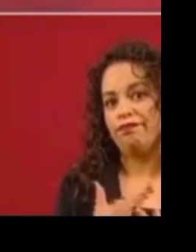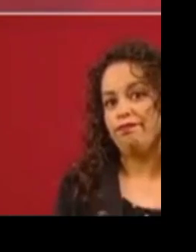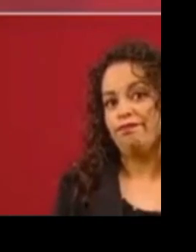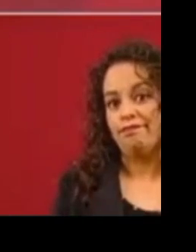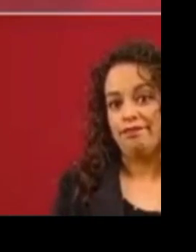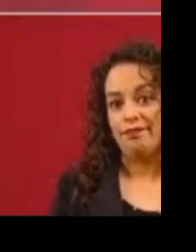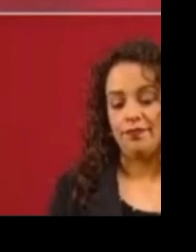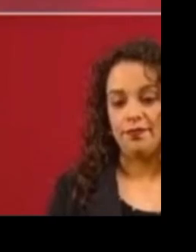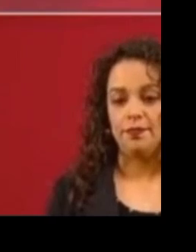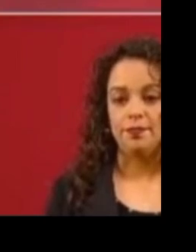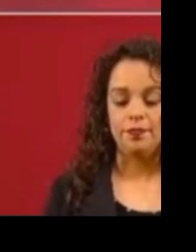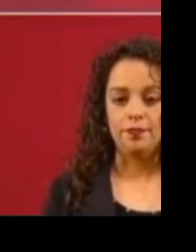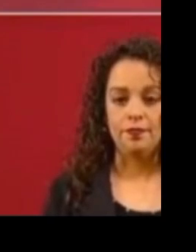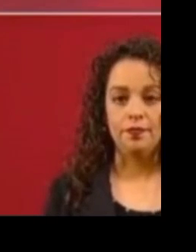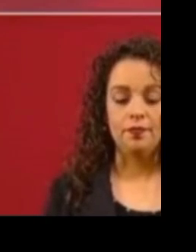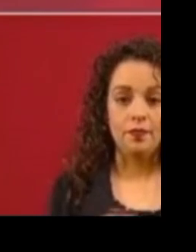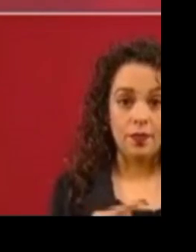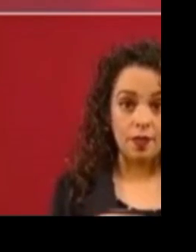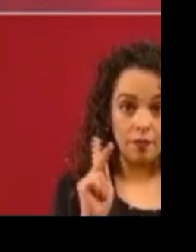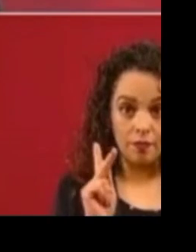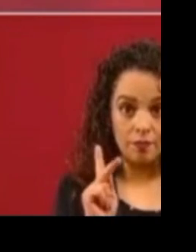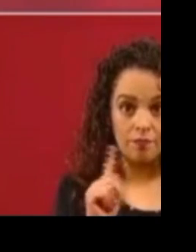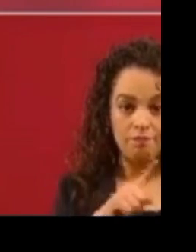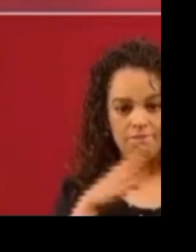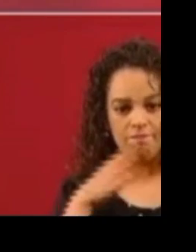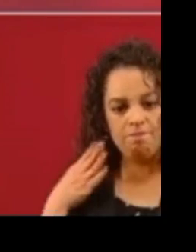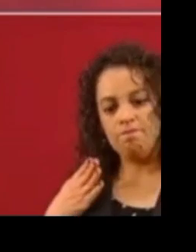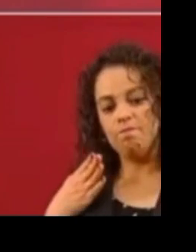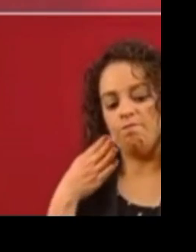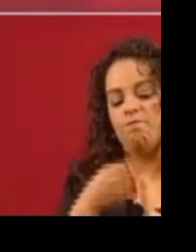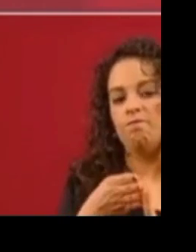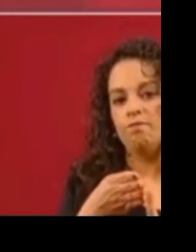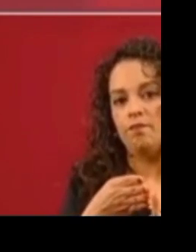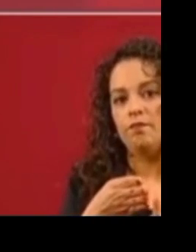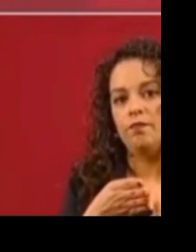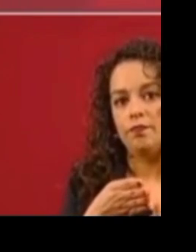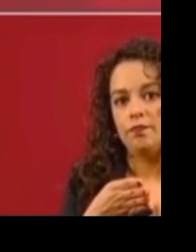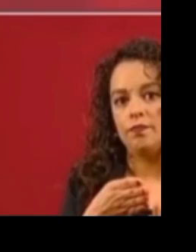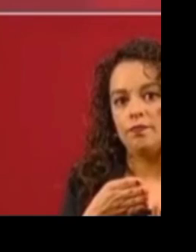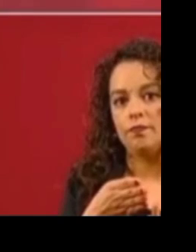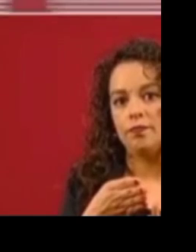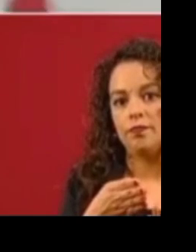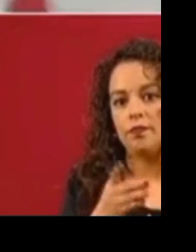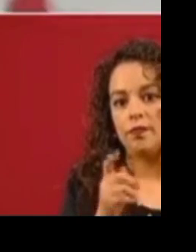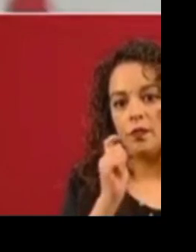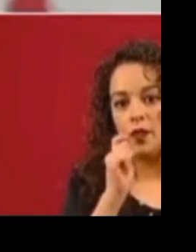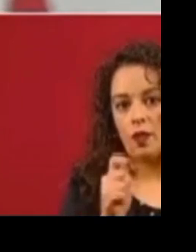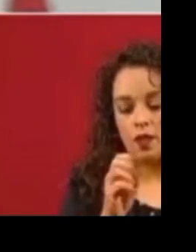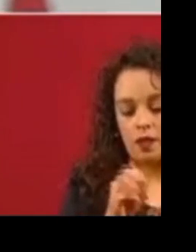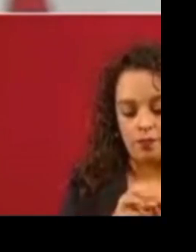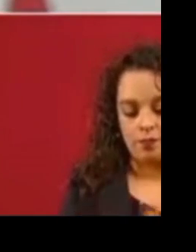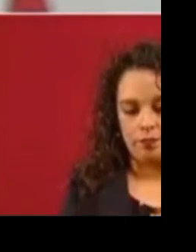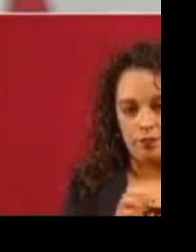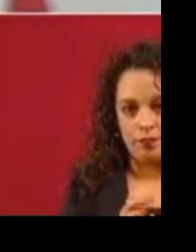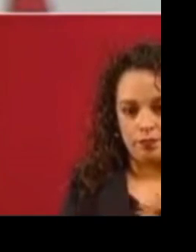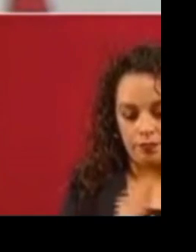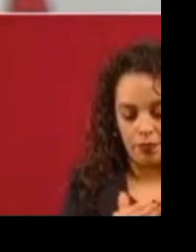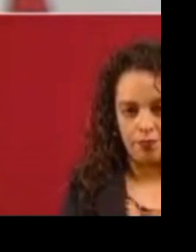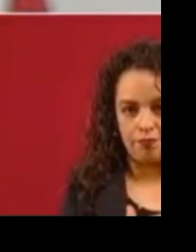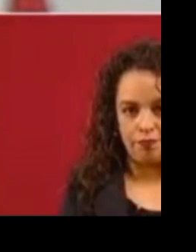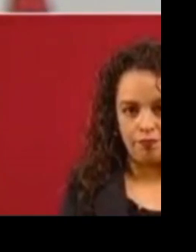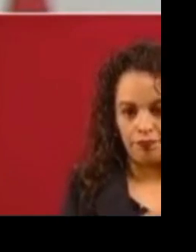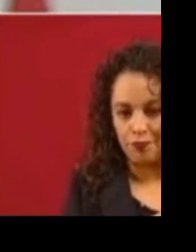nos vamos a enfocar en el orden del día. El tema básico